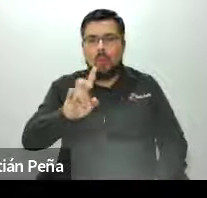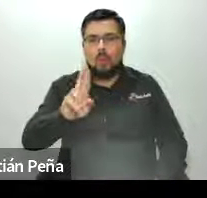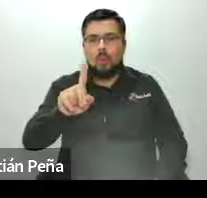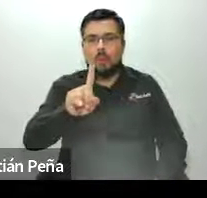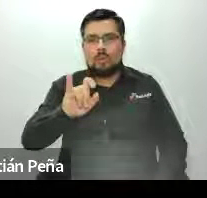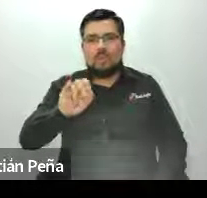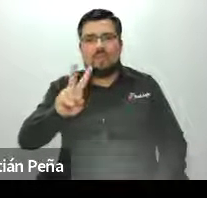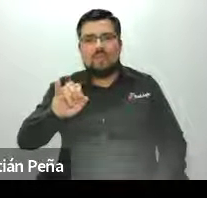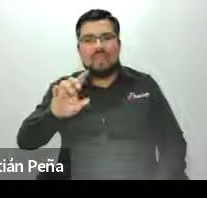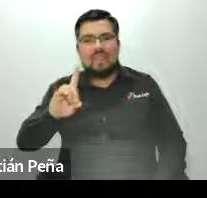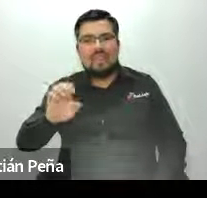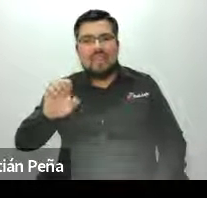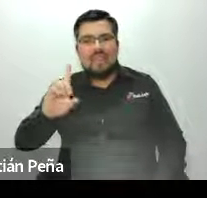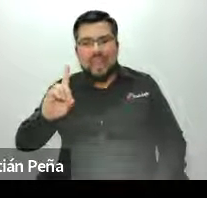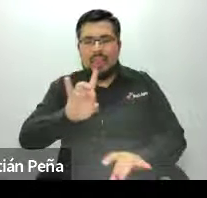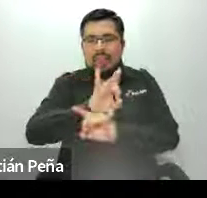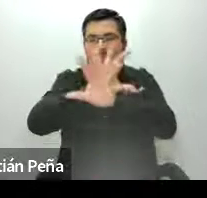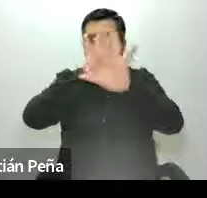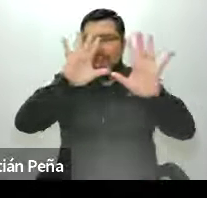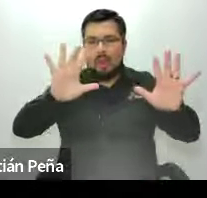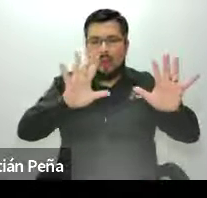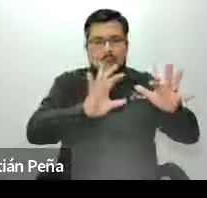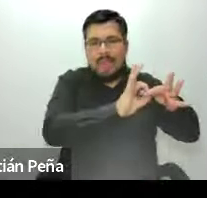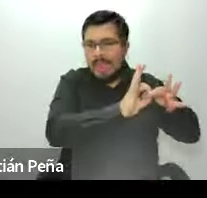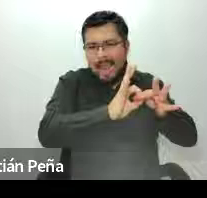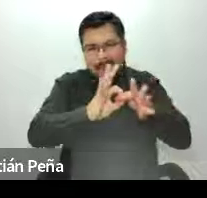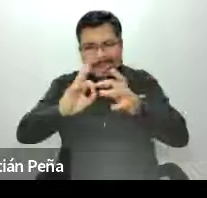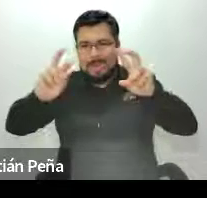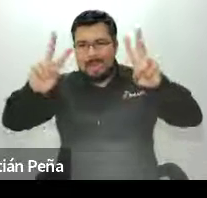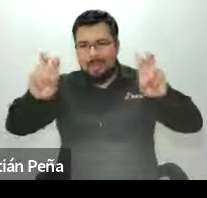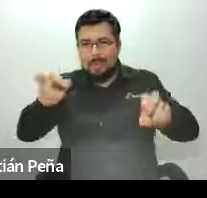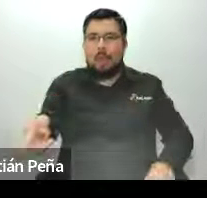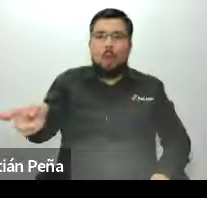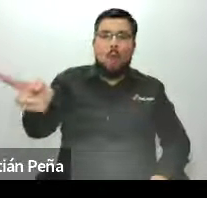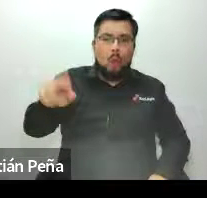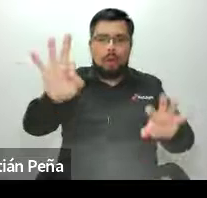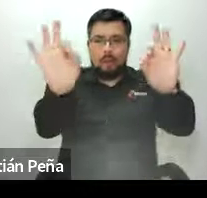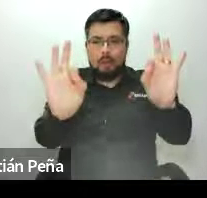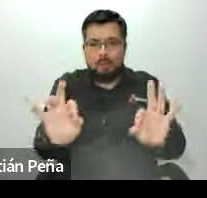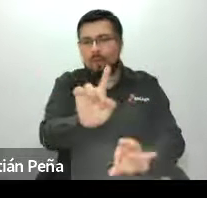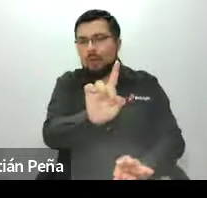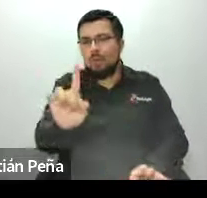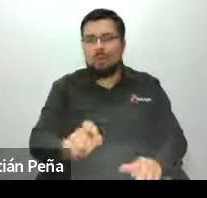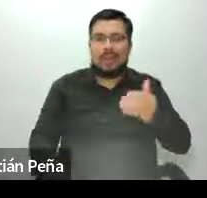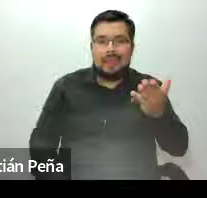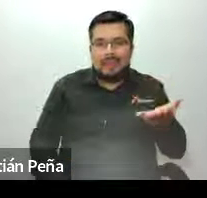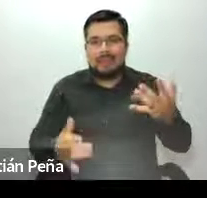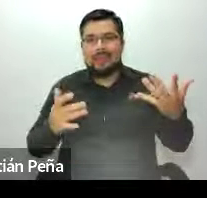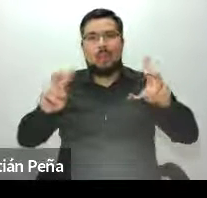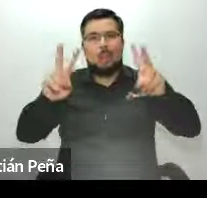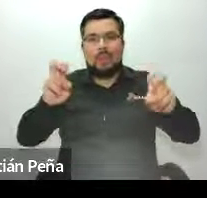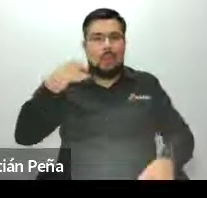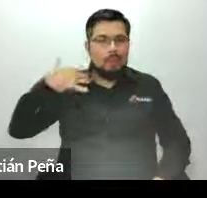línea temática de los objetivos se volviera a considerar. Ese fue un tipo de problemas y era parte como del análisis curricular que íbamos